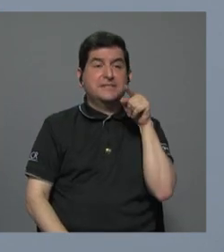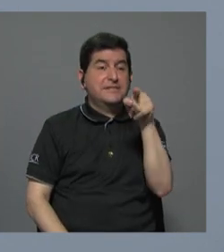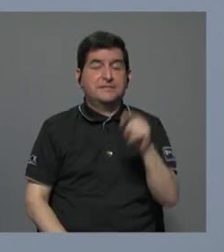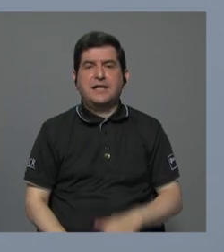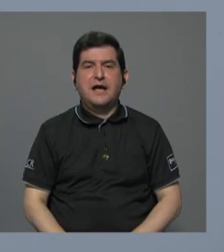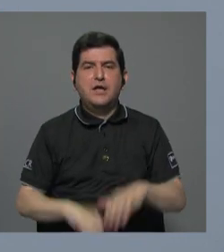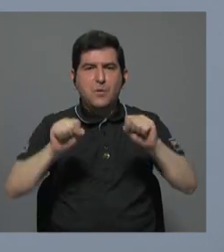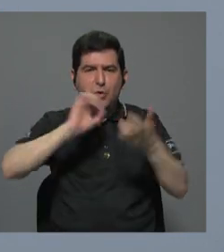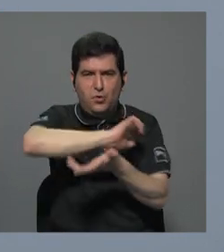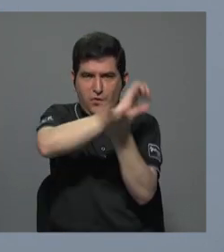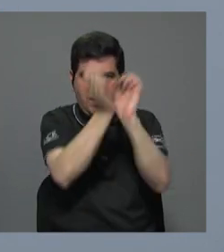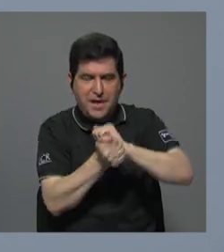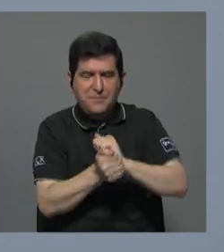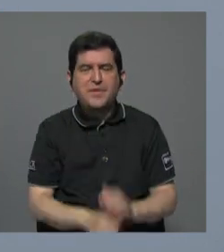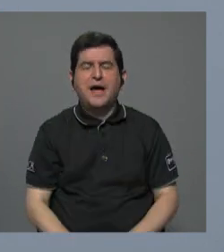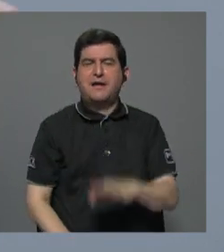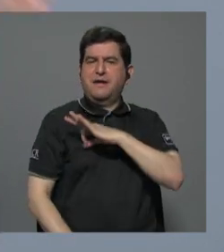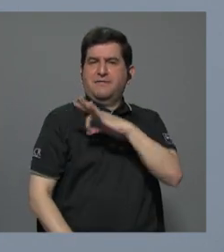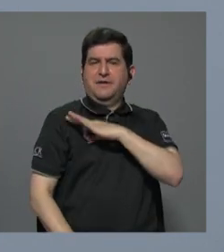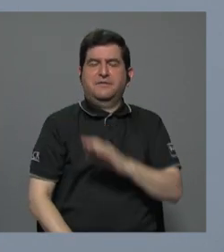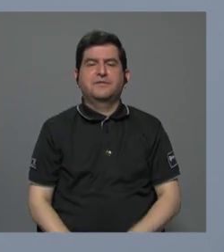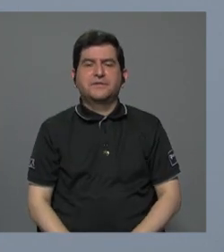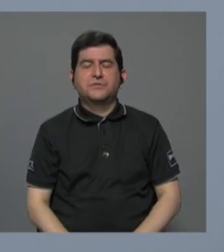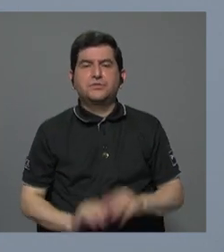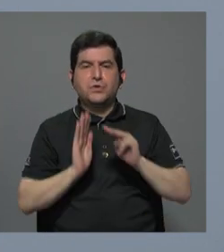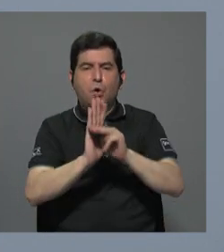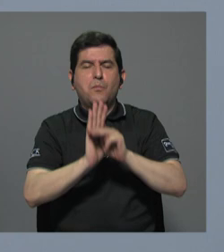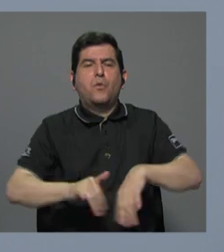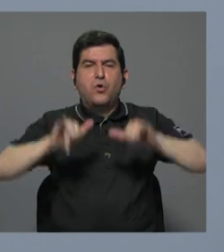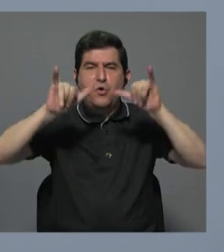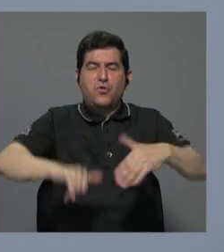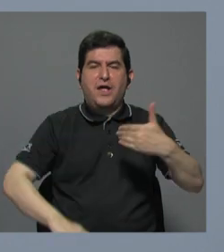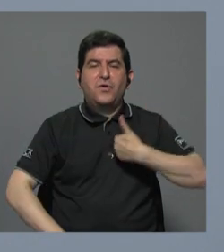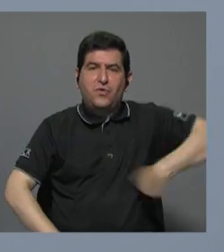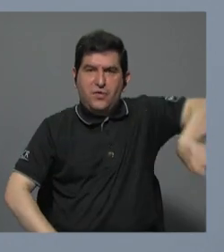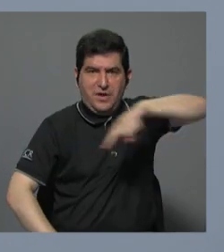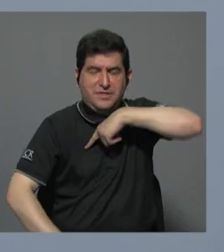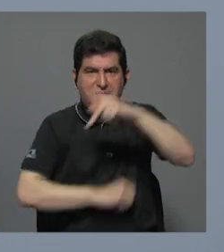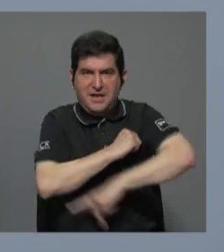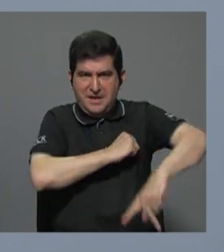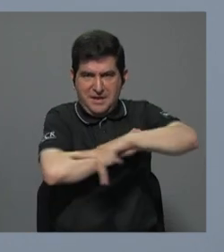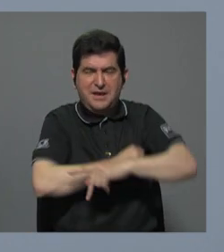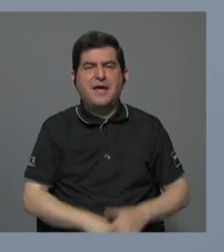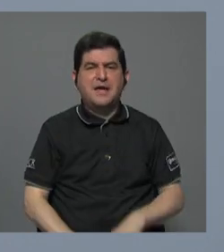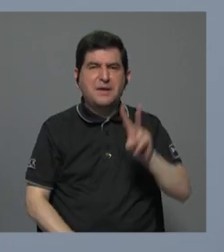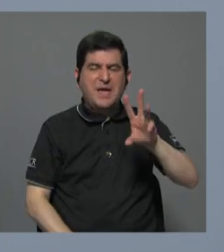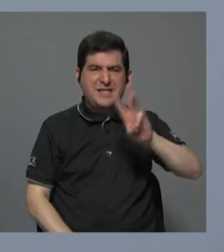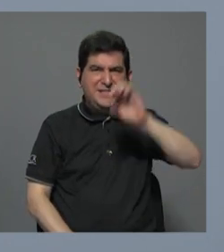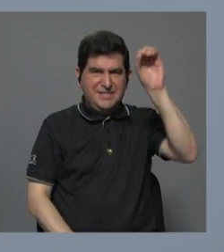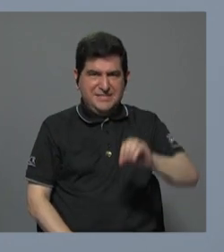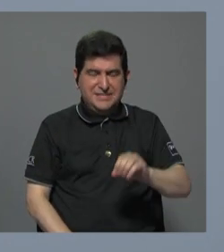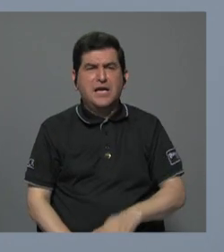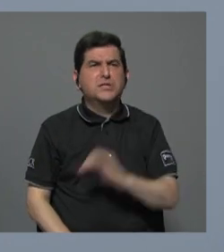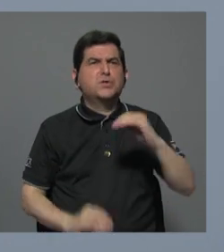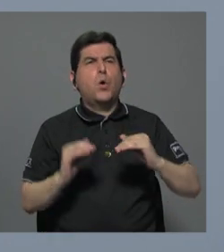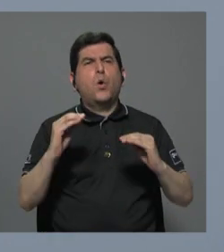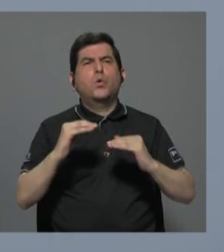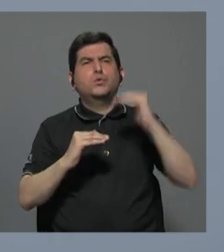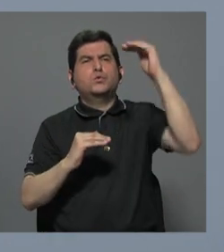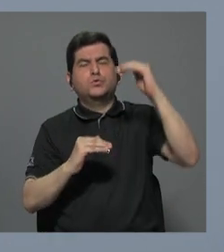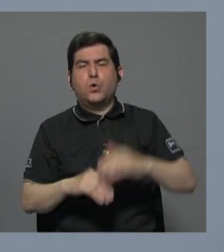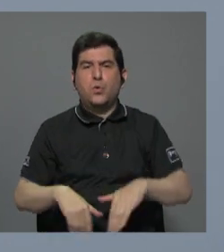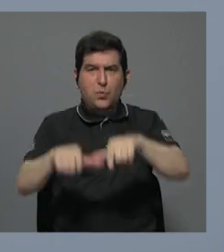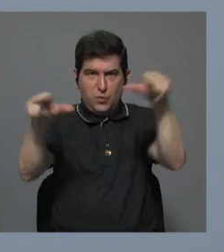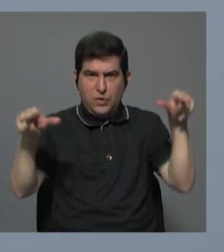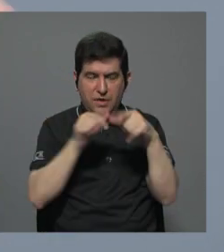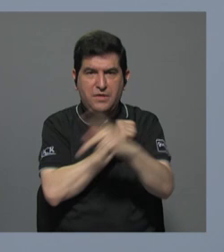para transformarlas en prosperidad a partir del modelo de conservación que tenemos nosotros en el país donde cerca del 26 por ciento o un poquito más su